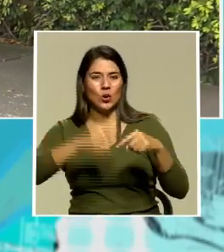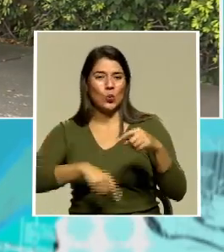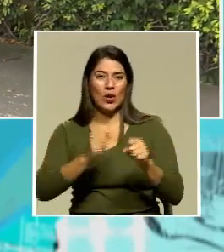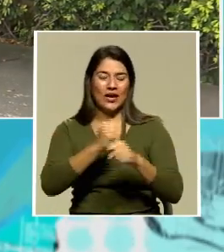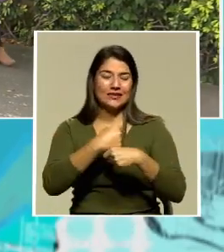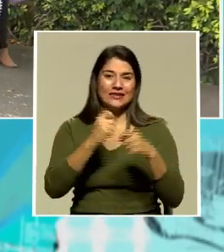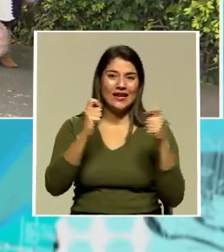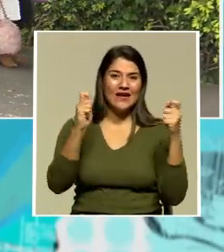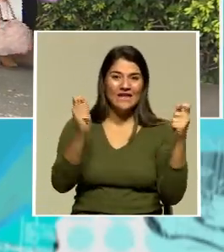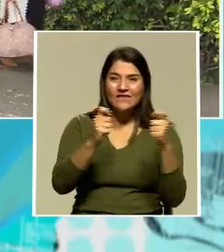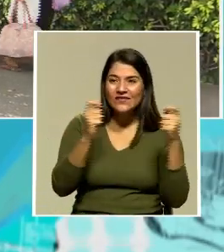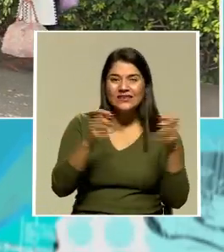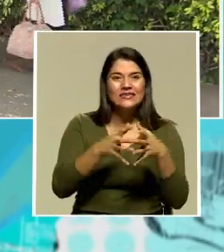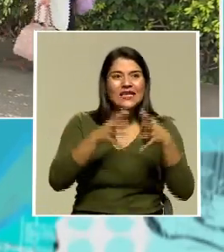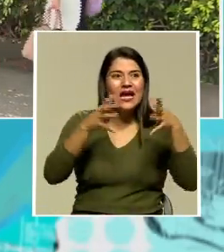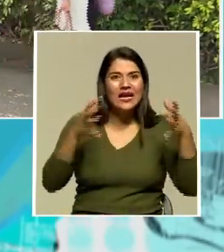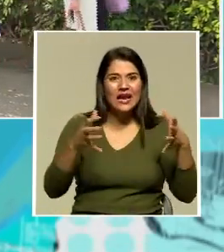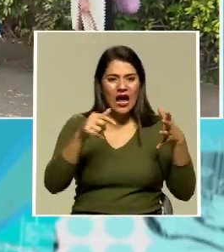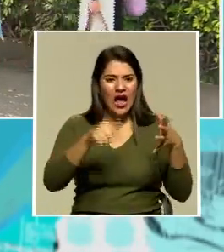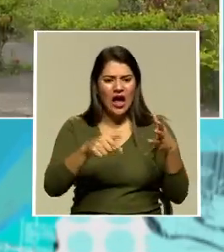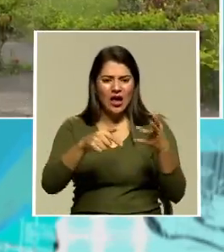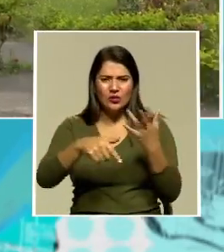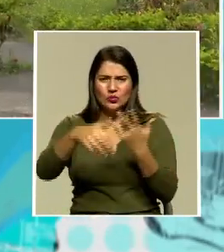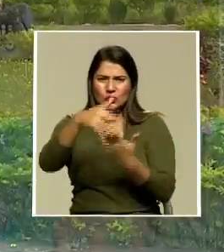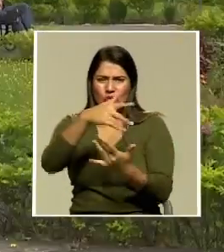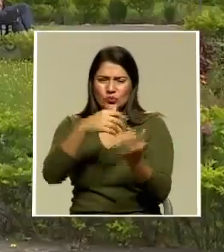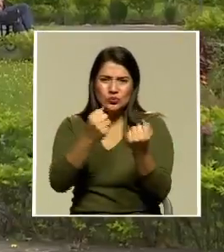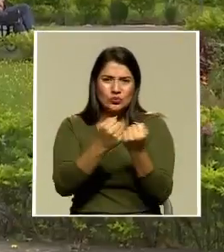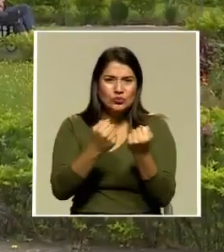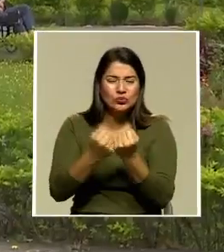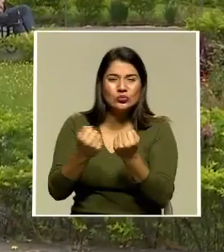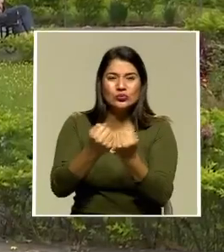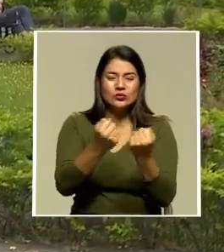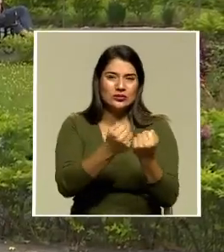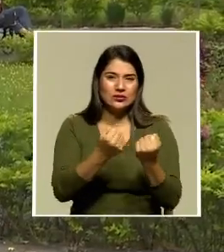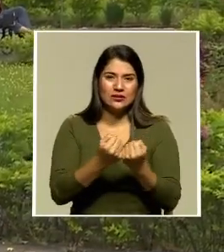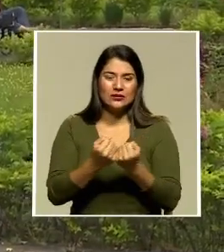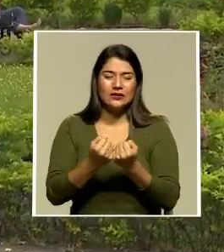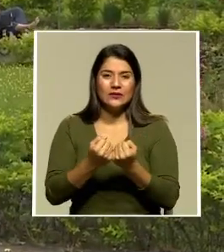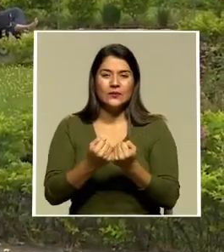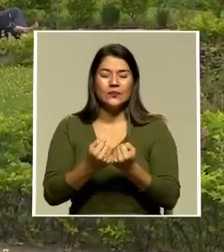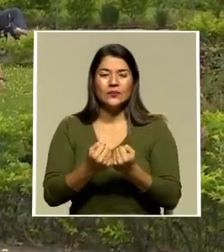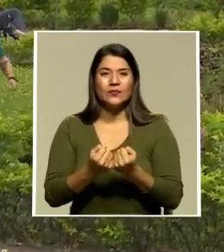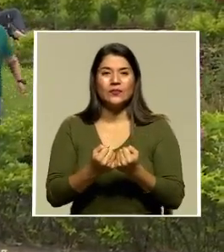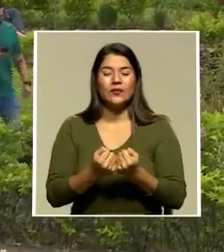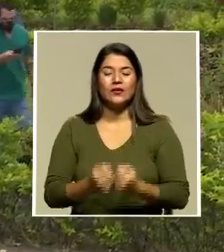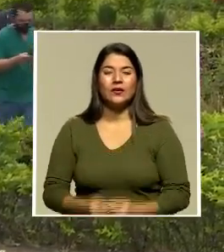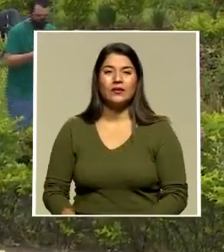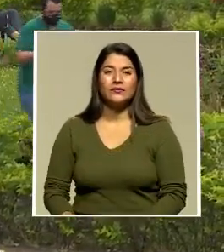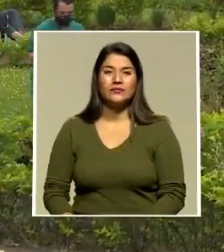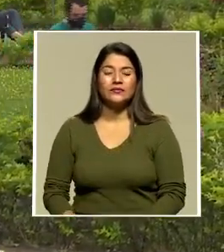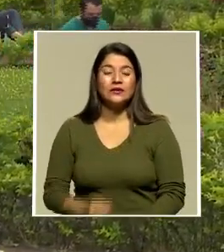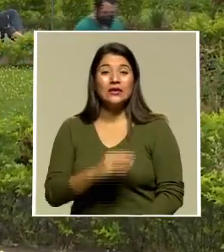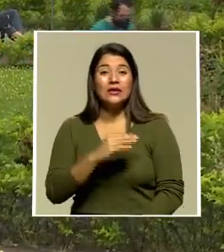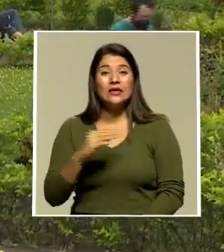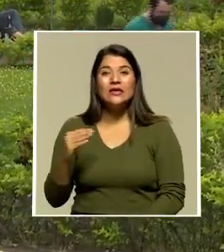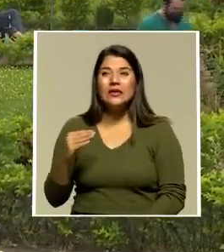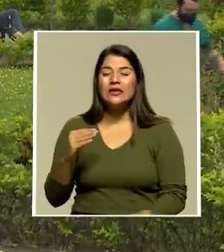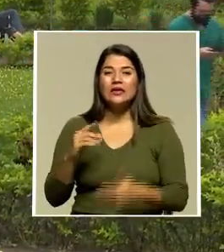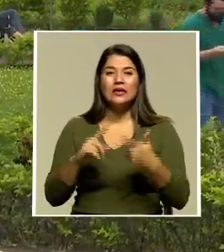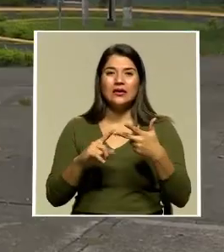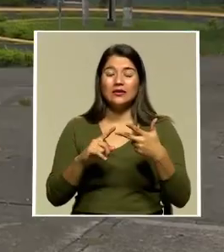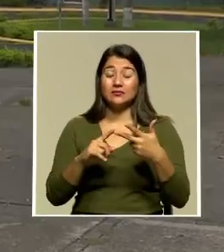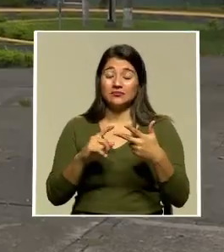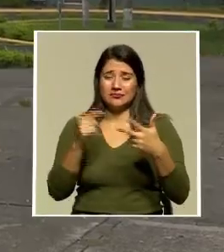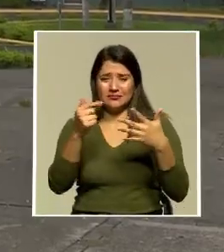que promuevan la conglomeración de personas. Pues sucede.